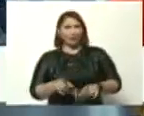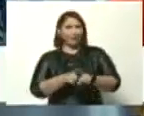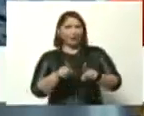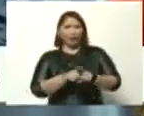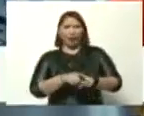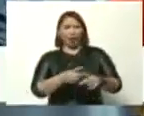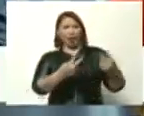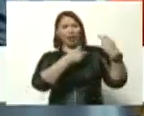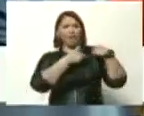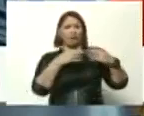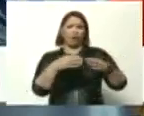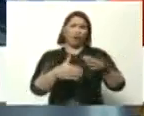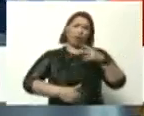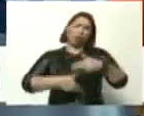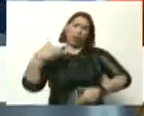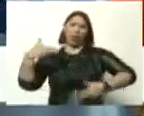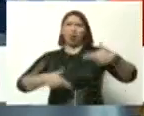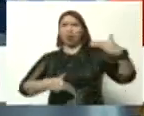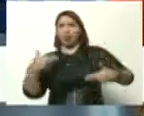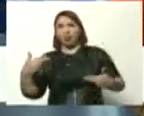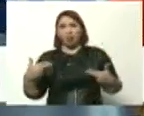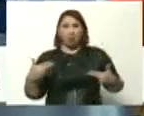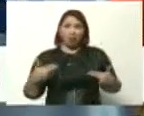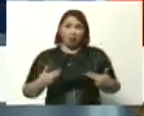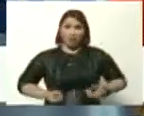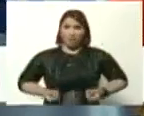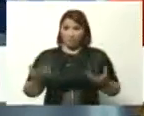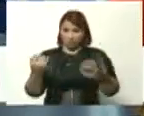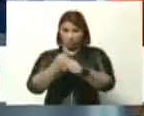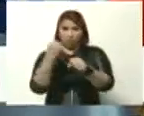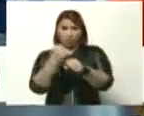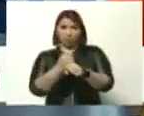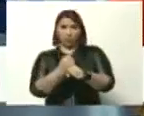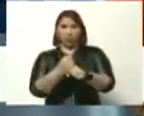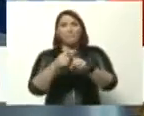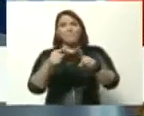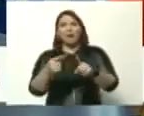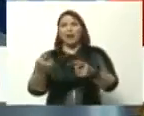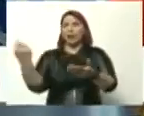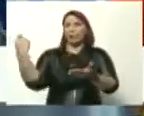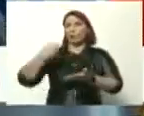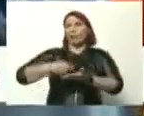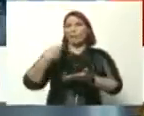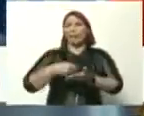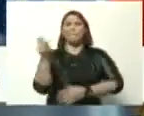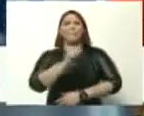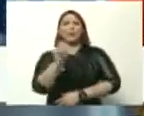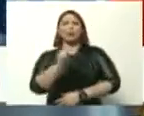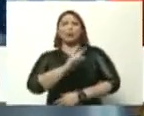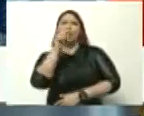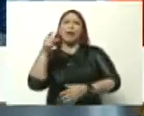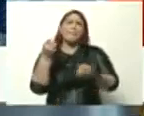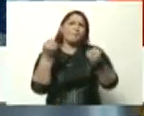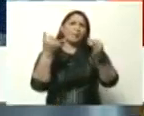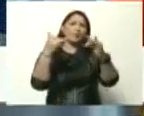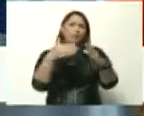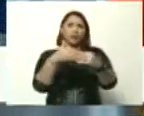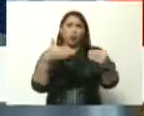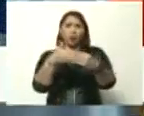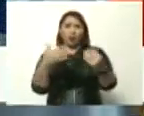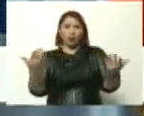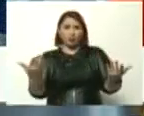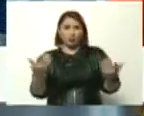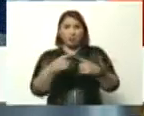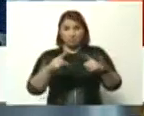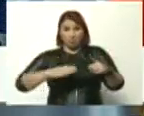decir, llegan, bueno, te vamos a dejar trabajar, pero a cambio nos tienes que dar una cuota mensual de miles de dólares para